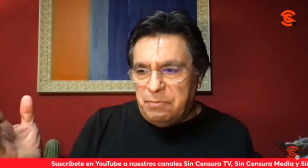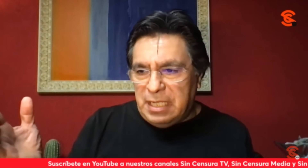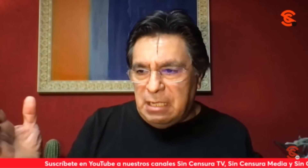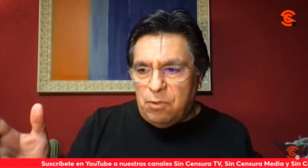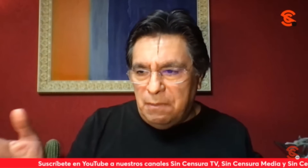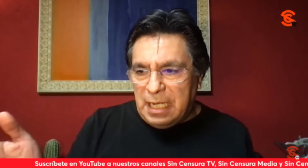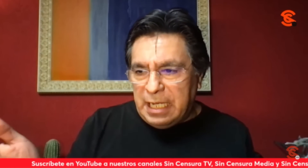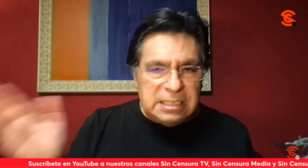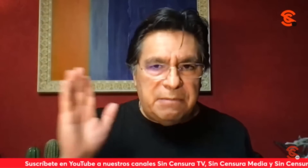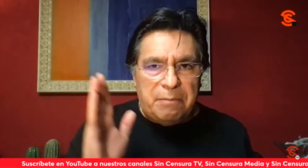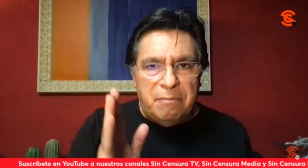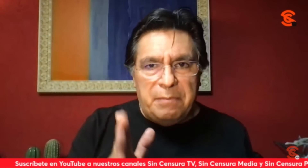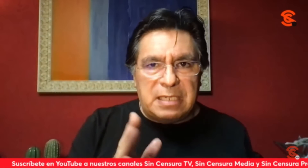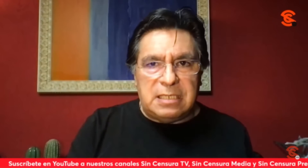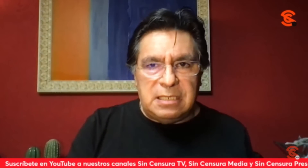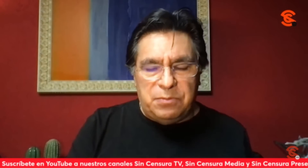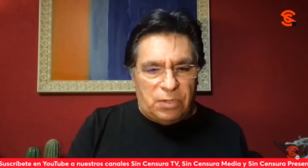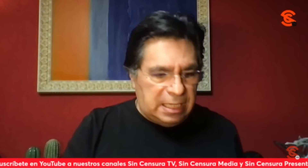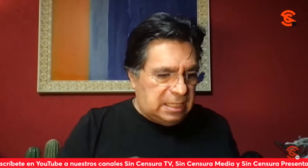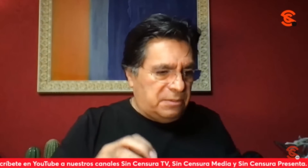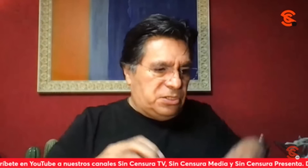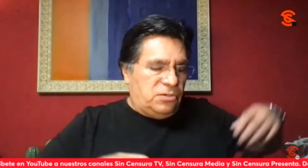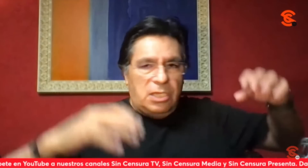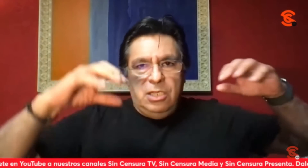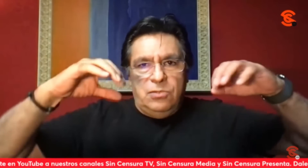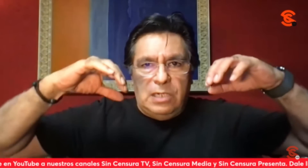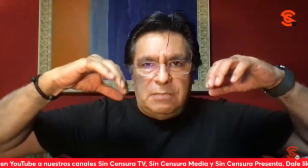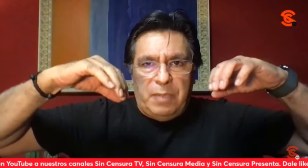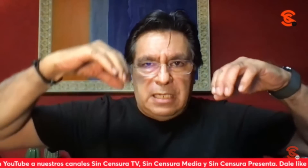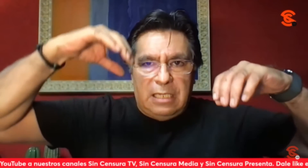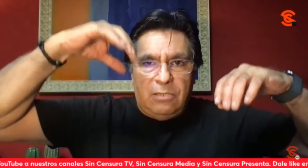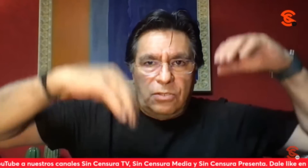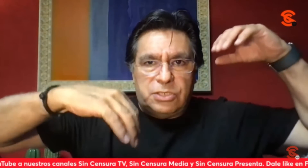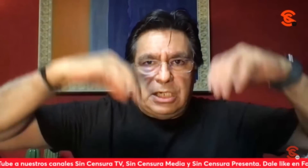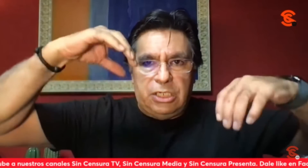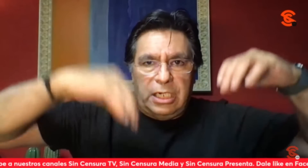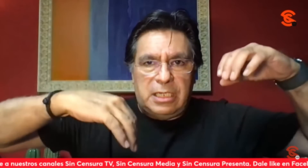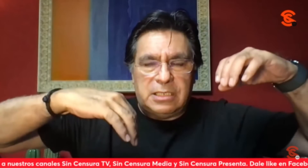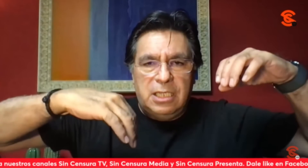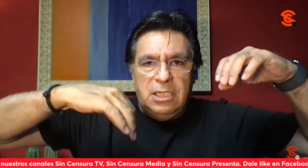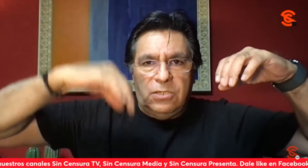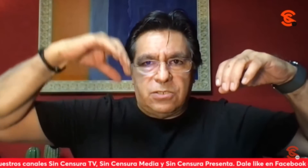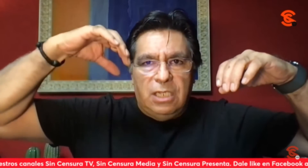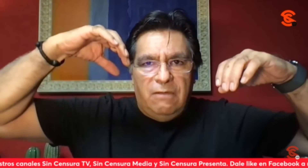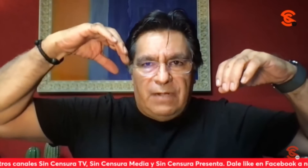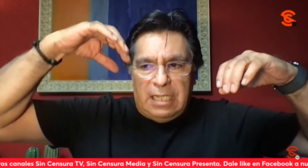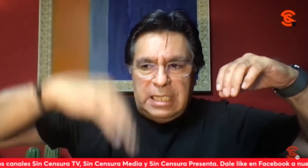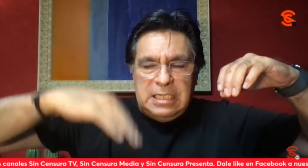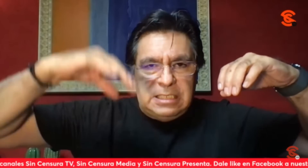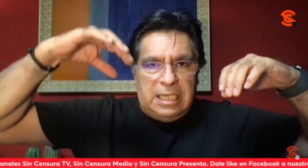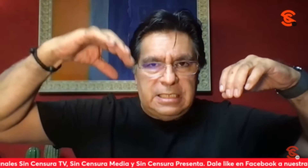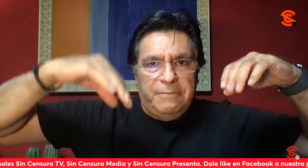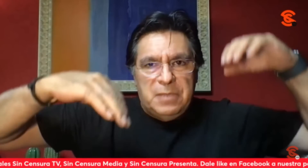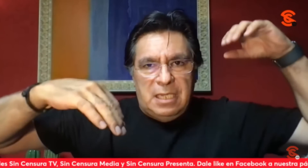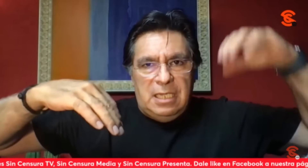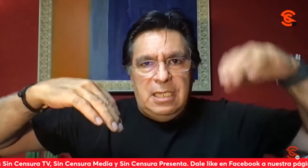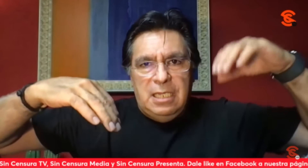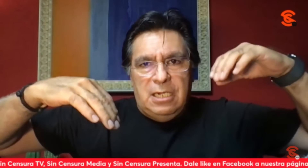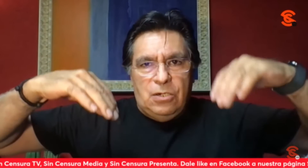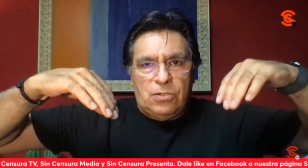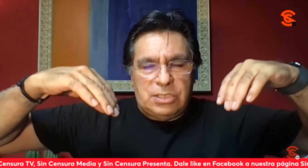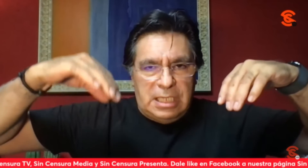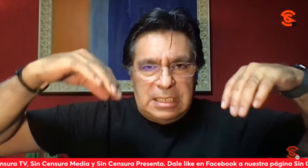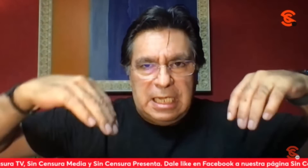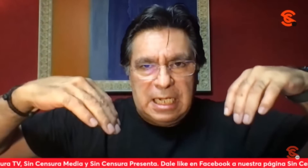siempre España vuelve a caer en ese bipartidismo, que es la visión de una España de dos trincheras, los franquistas